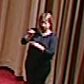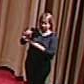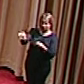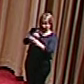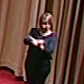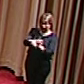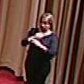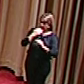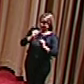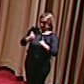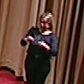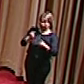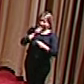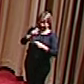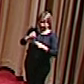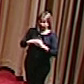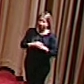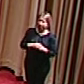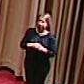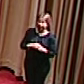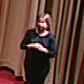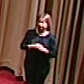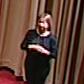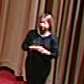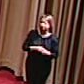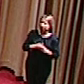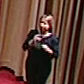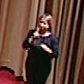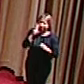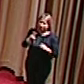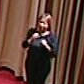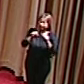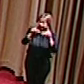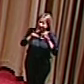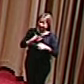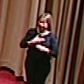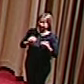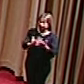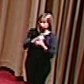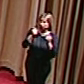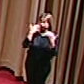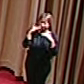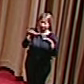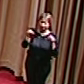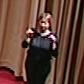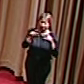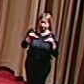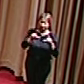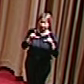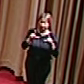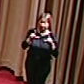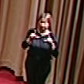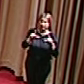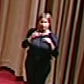que va a comenzar de inmediato esta ceremonia que la Televisión Municipal de Granada les acerca a todos ustedes, a sus hogares, pero también lo hace a